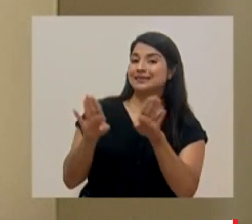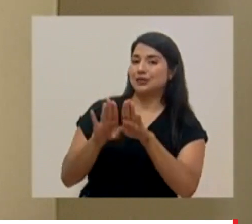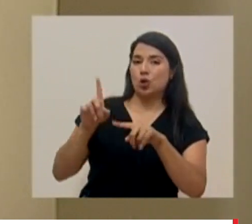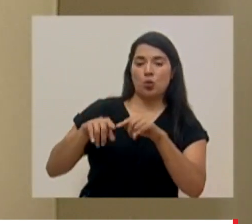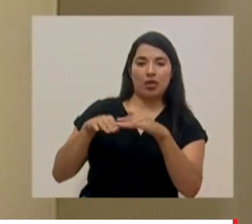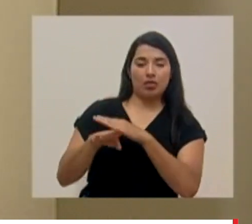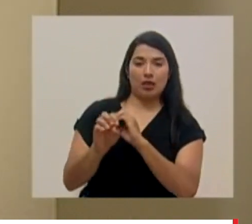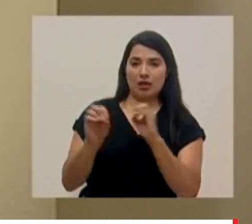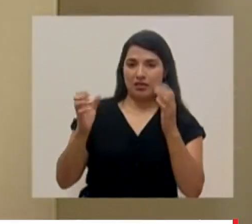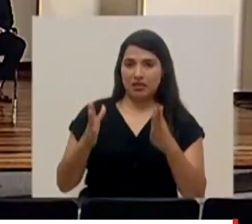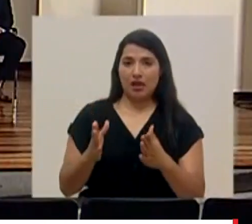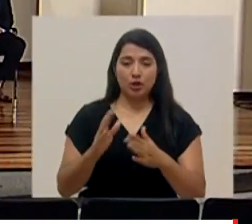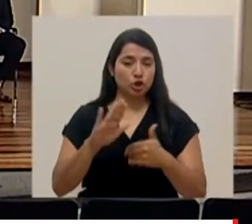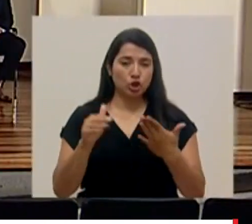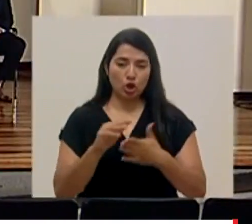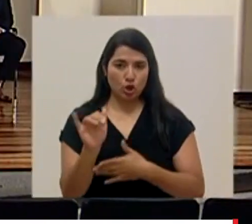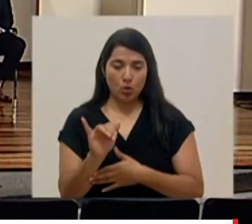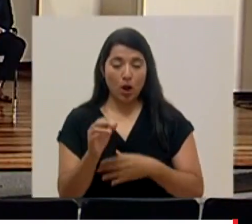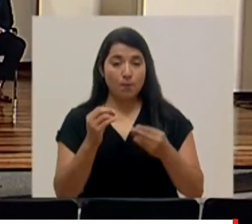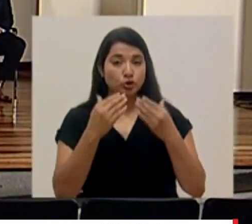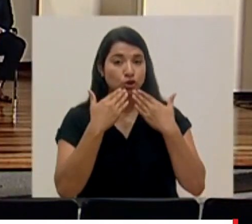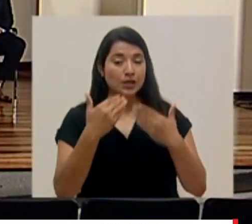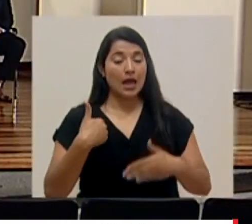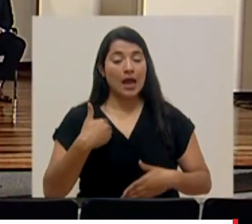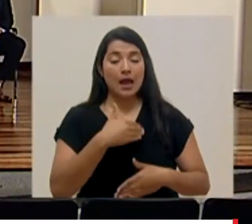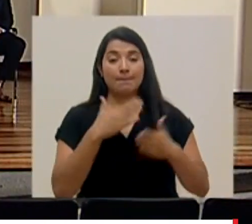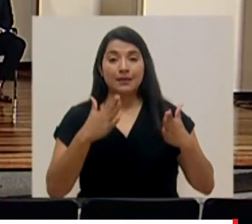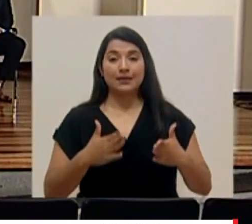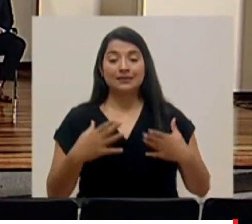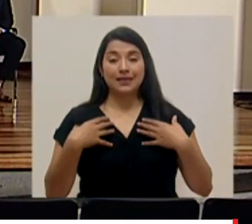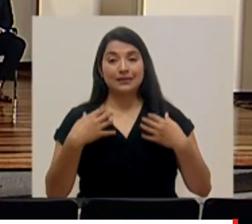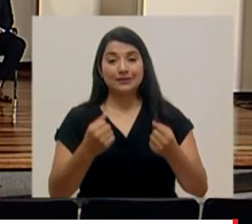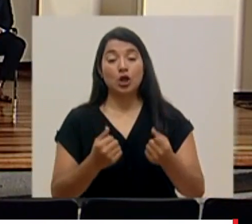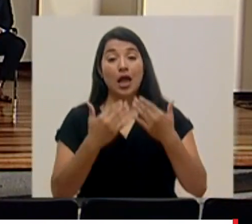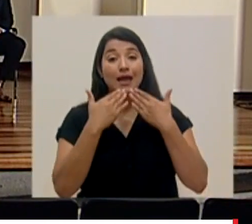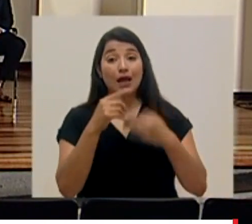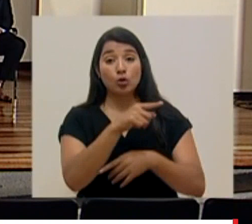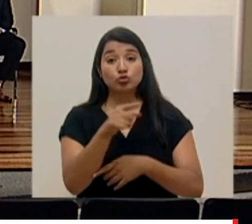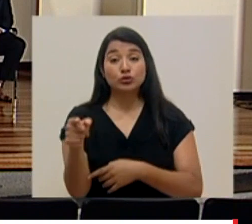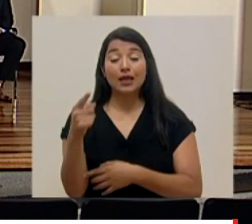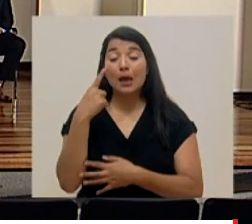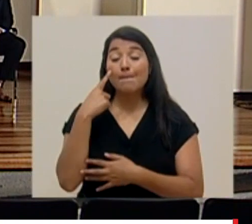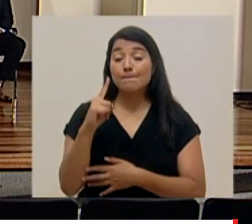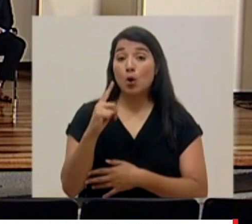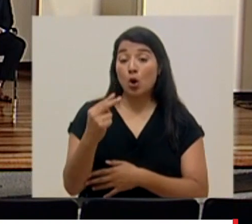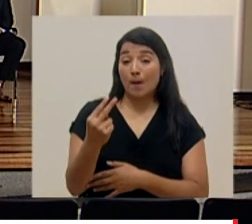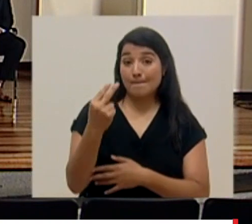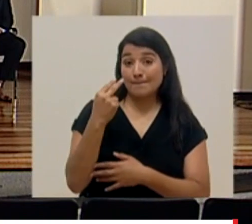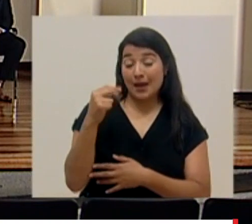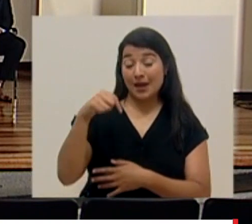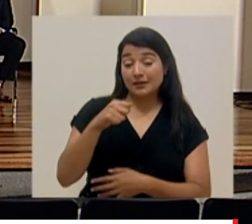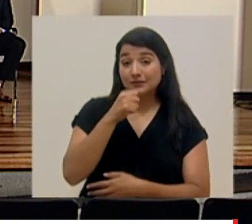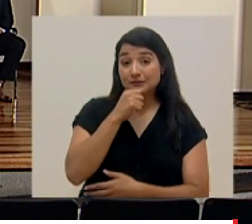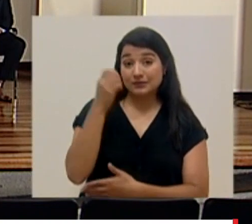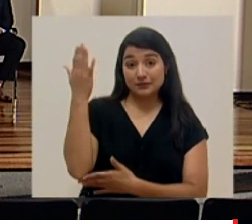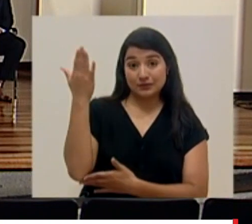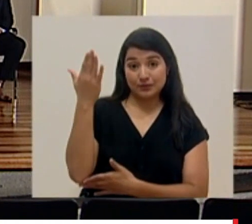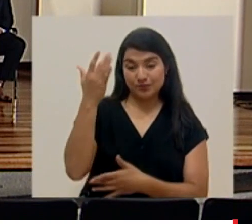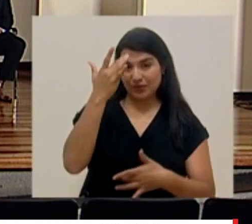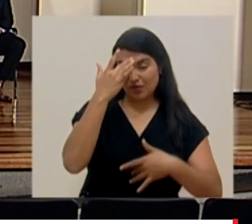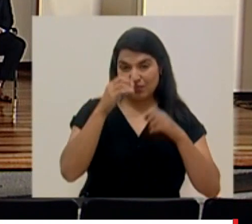aprobadas desde esa perspectiva. Muchas gracias al señor ministro de Salud. Muchísimas gracias a ustedes por sintonizar este